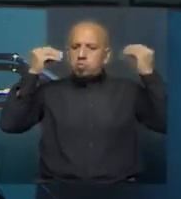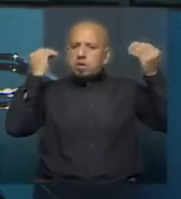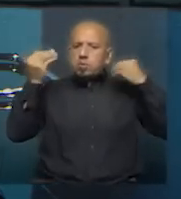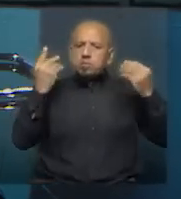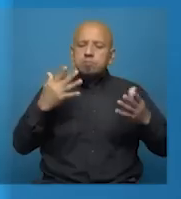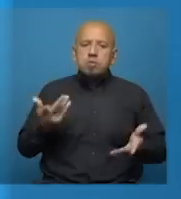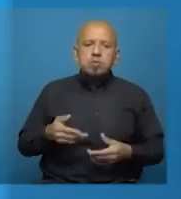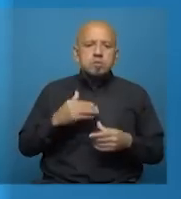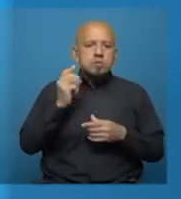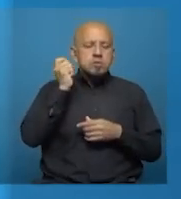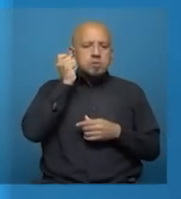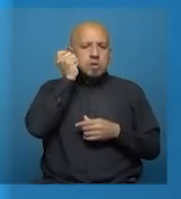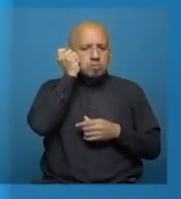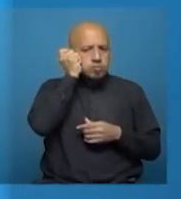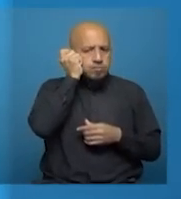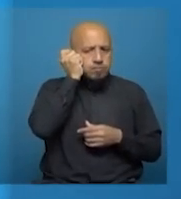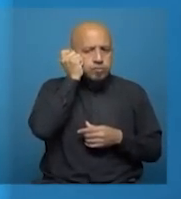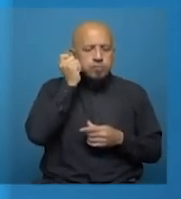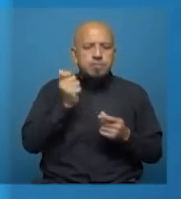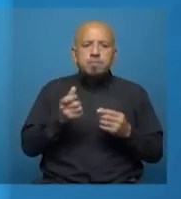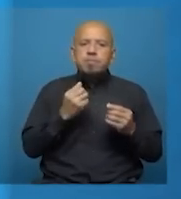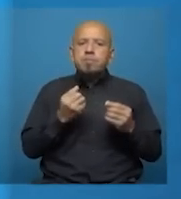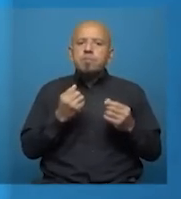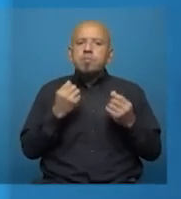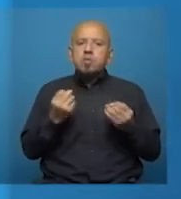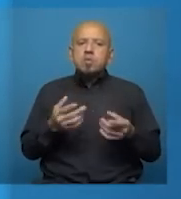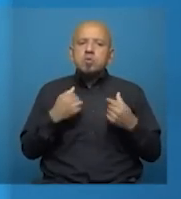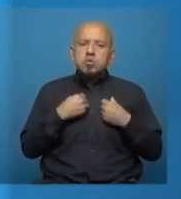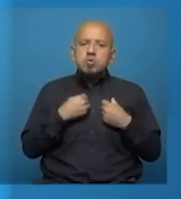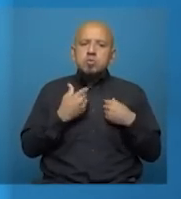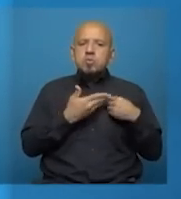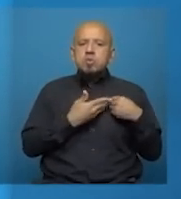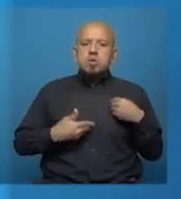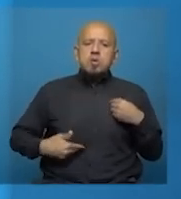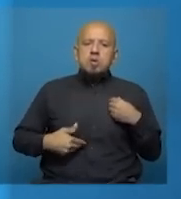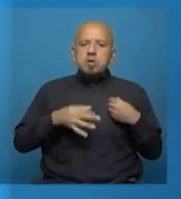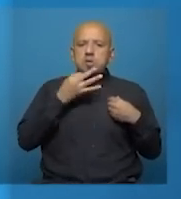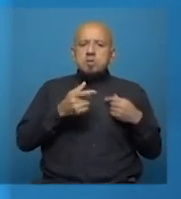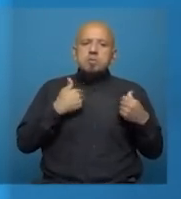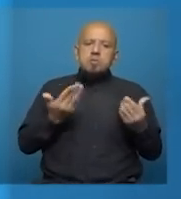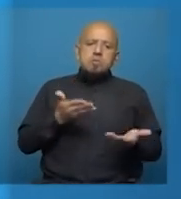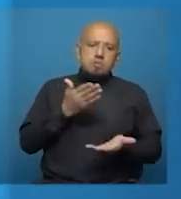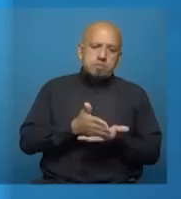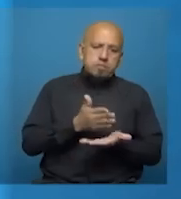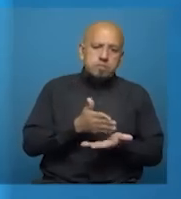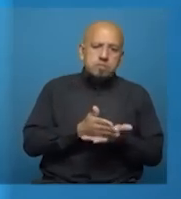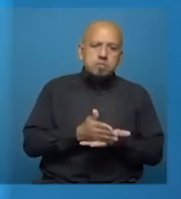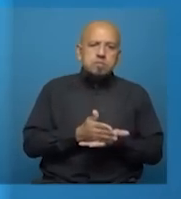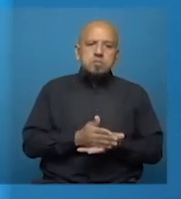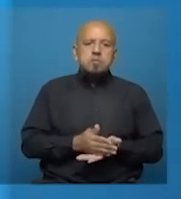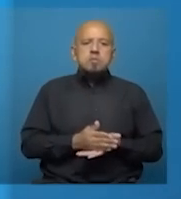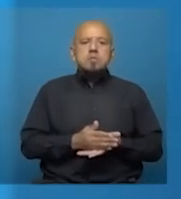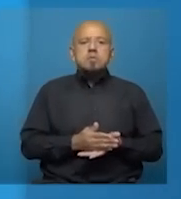se conocieron, porque nosotros veníamos de un presidente que decía, estamos colaborando, digamos, que